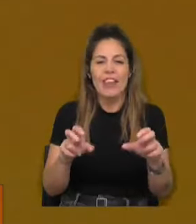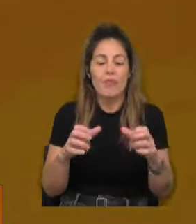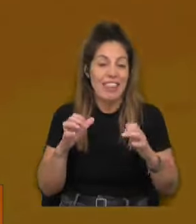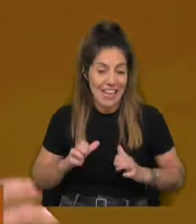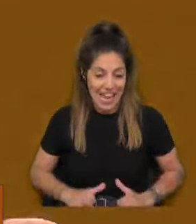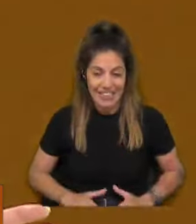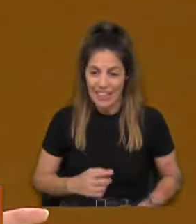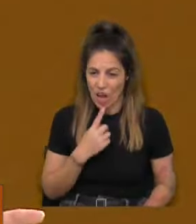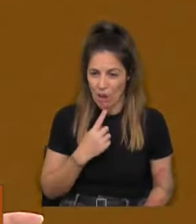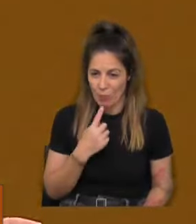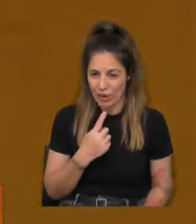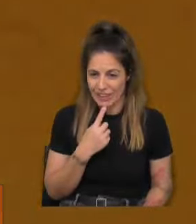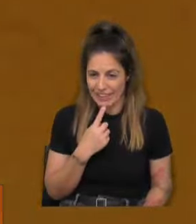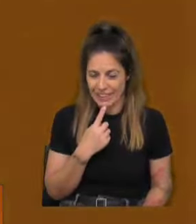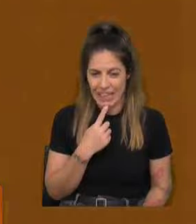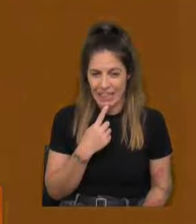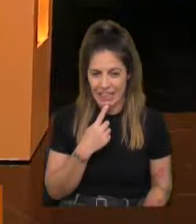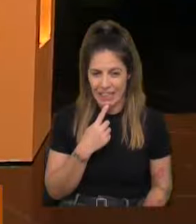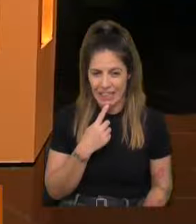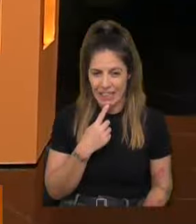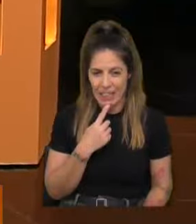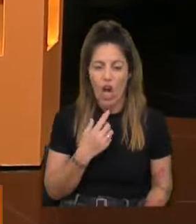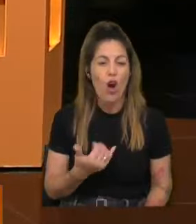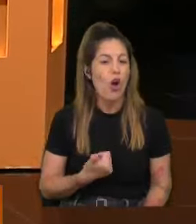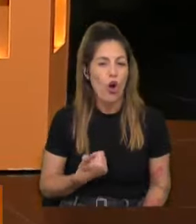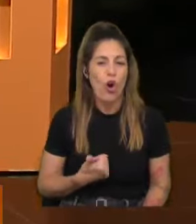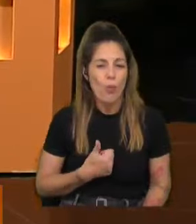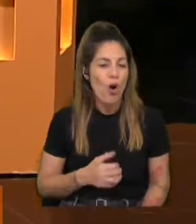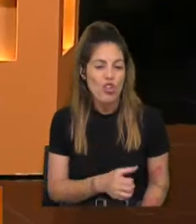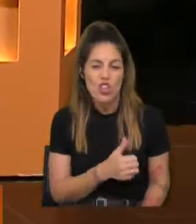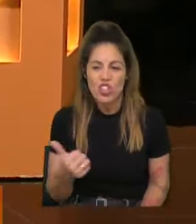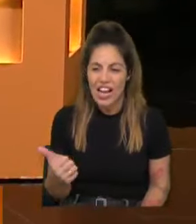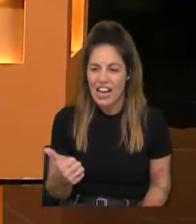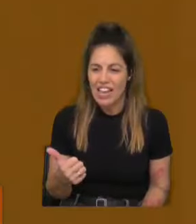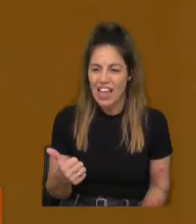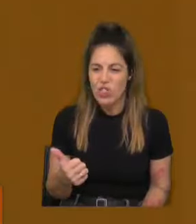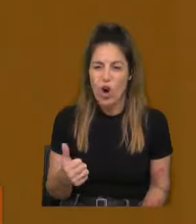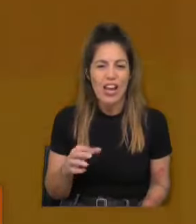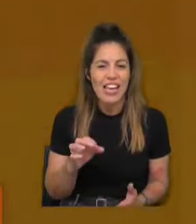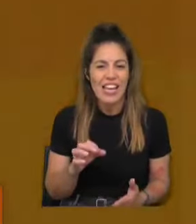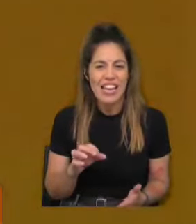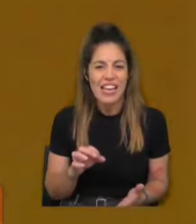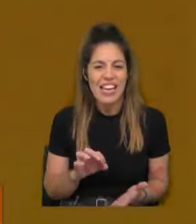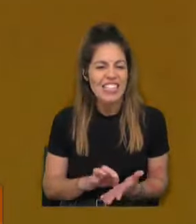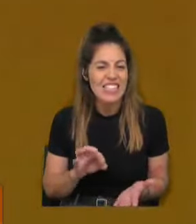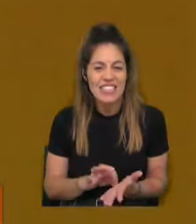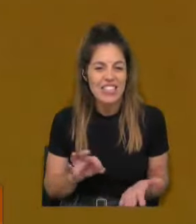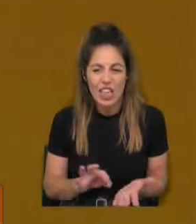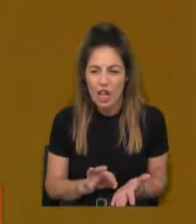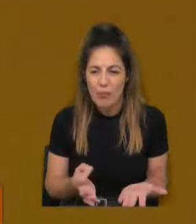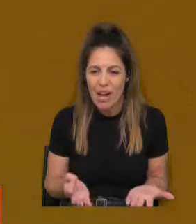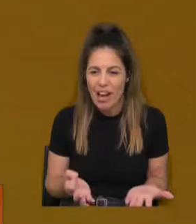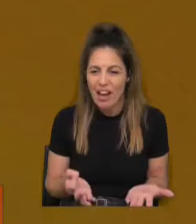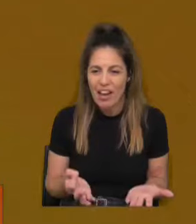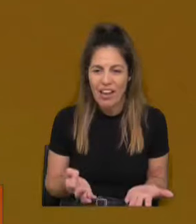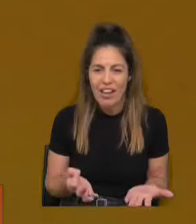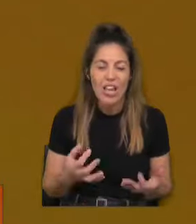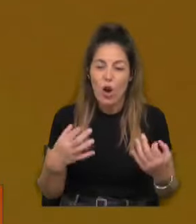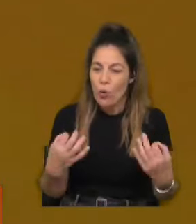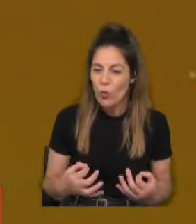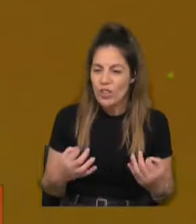política y que con la síntesis con la que desarr el compañero cómo nos ha ganado o sea el sistema nos ha basado nos ha pasado por arriba punto tal que